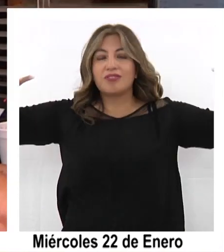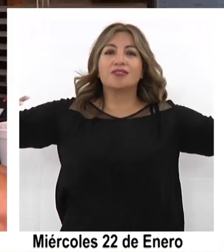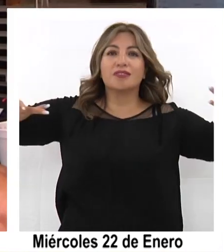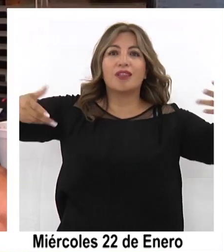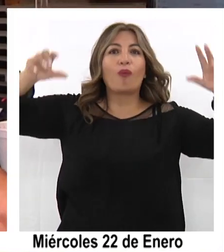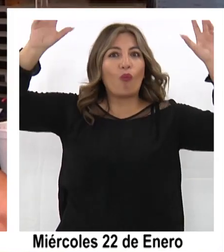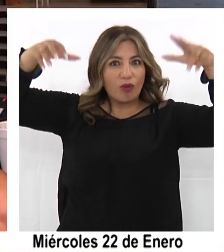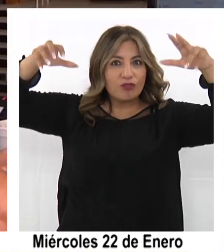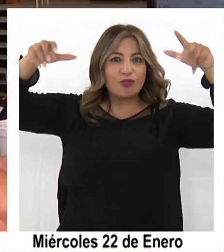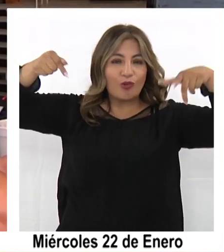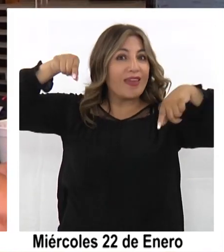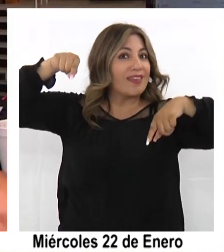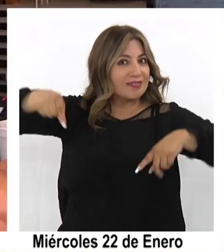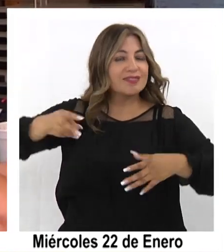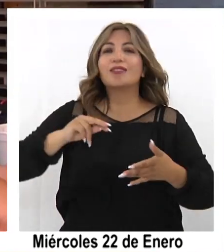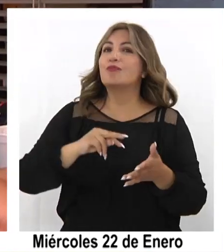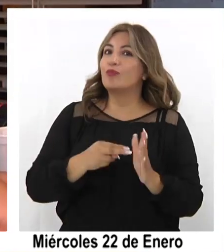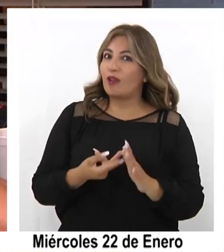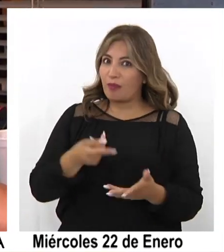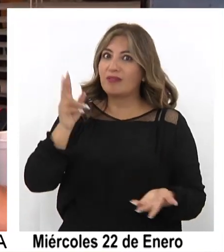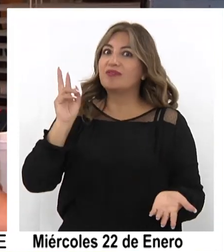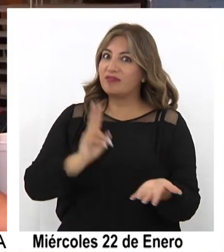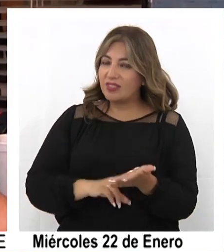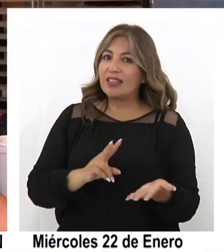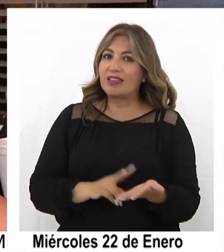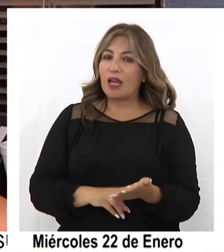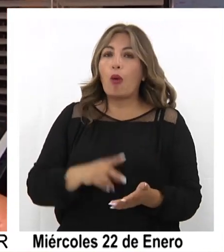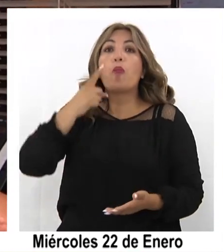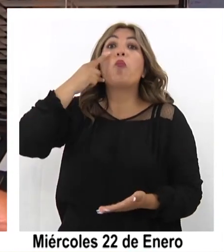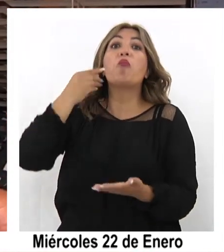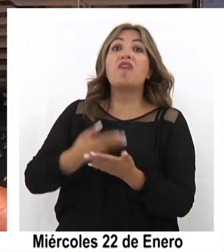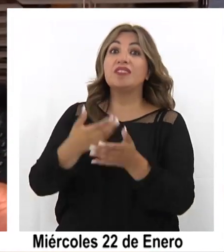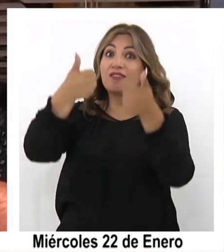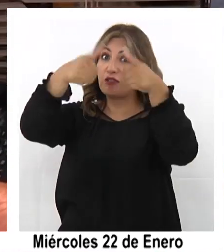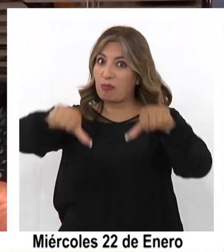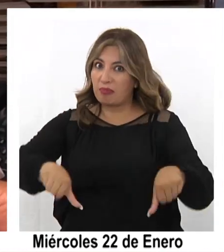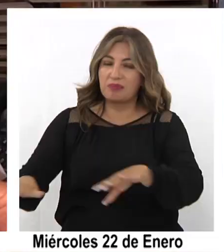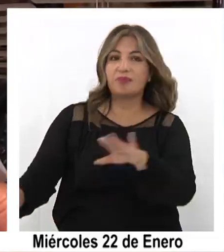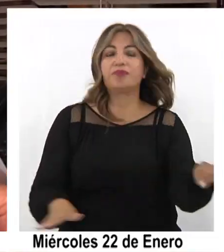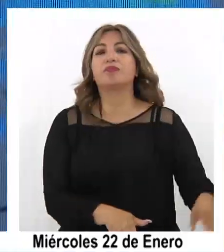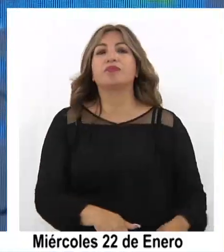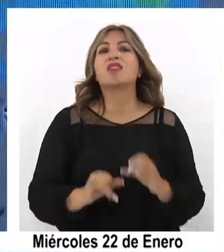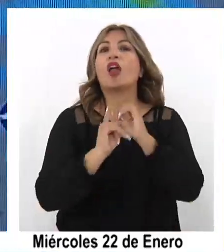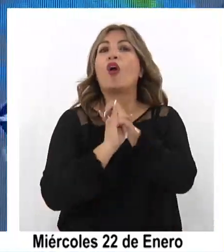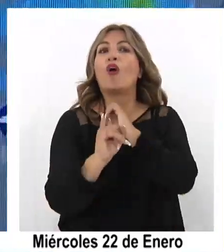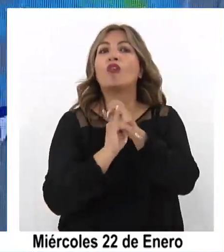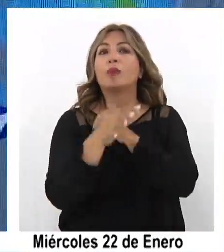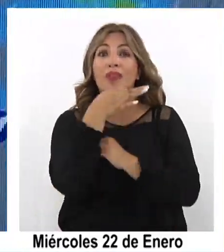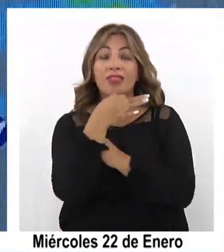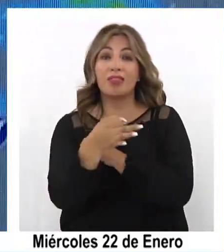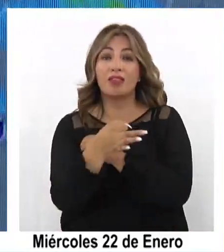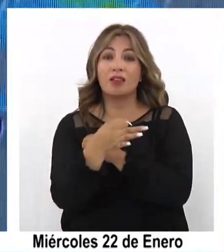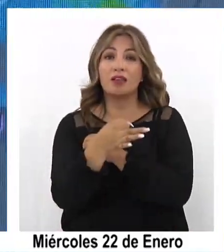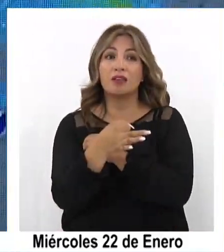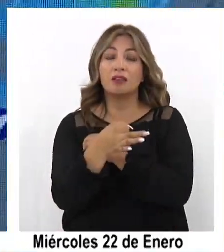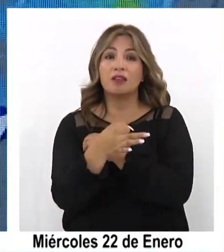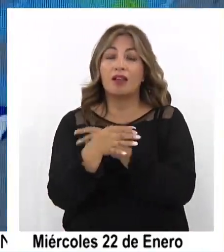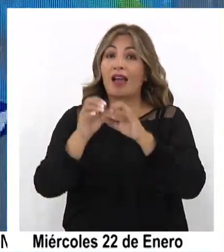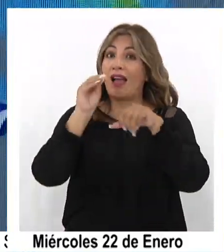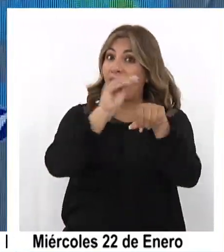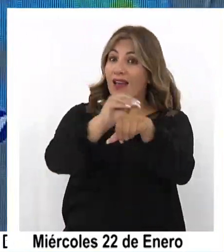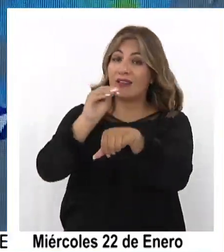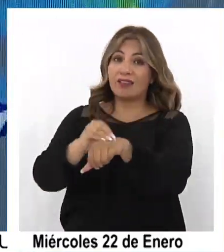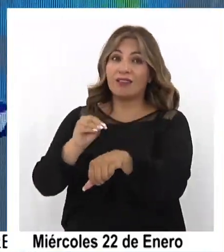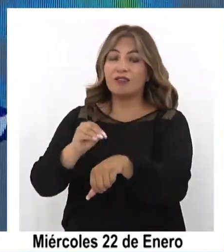hay que ponerlo a prueba cuando llueve las cosas, son las que efectivamente se comprueba, así que hoy no, no. Desde la UNEMI se ha decretado la